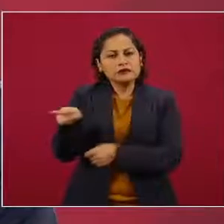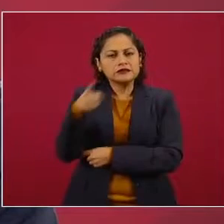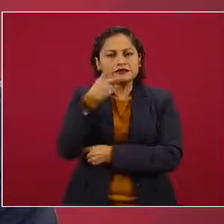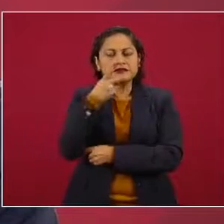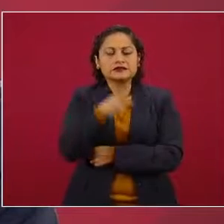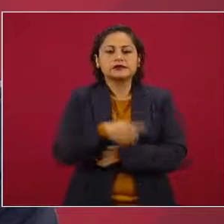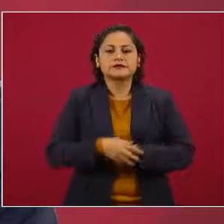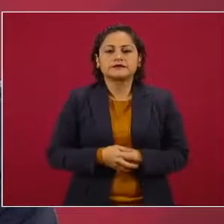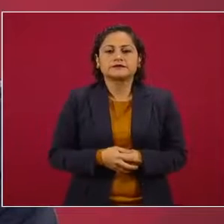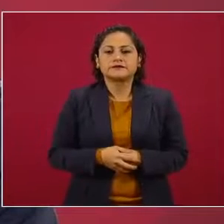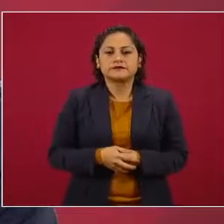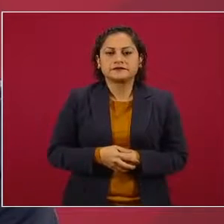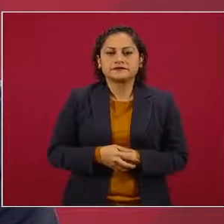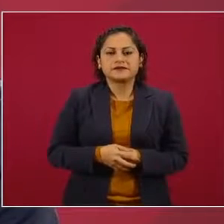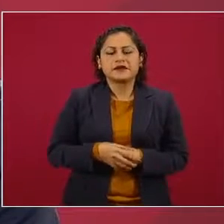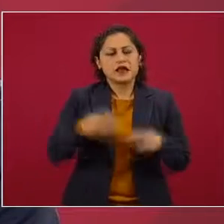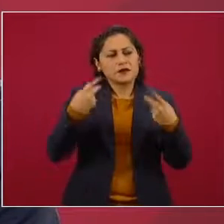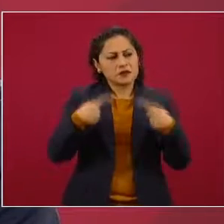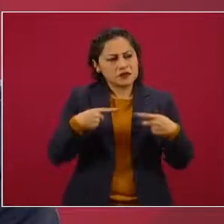funcionarios